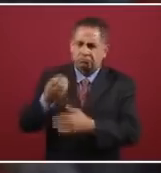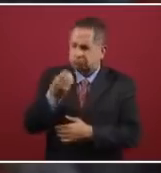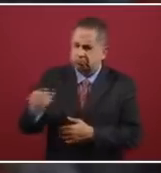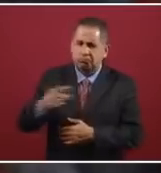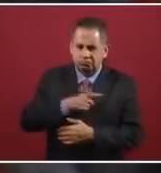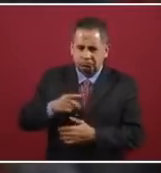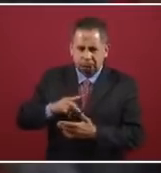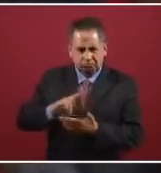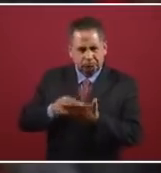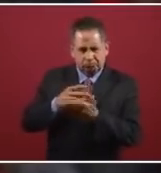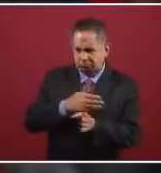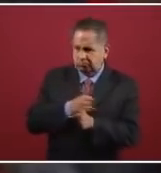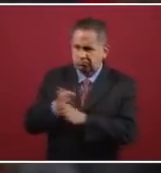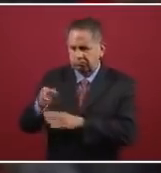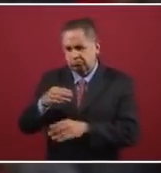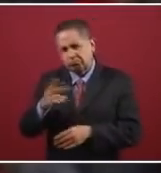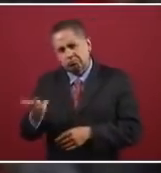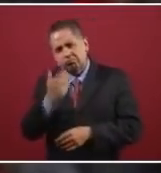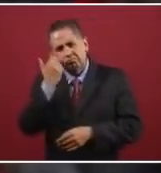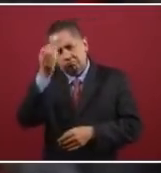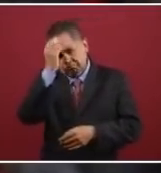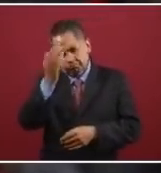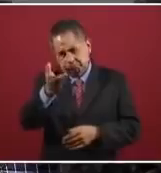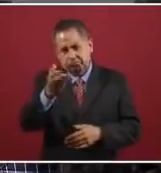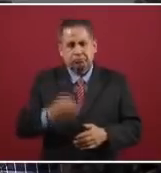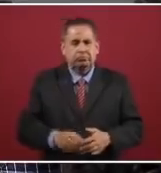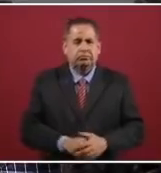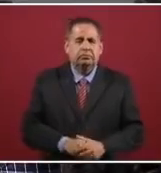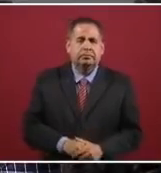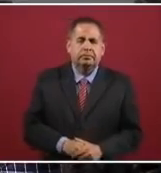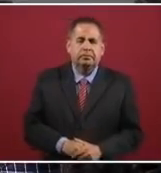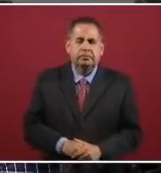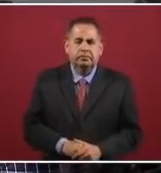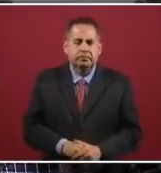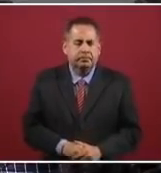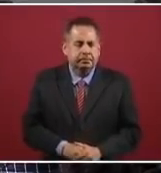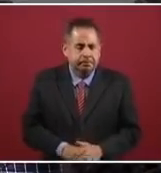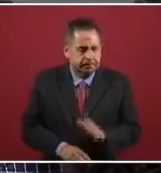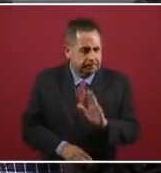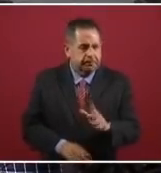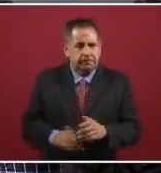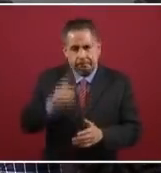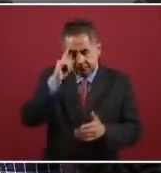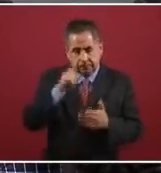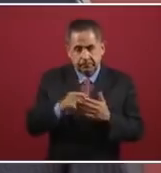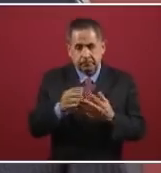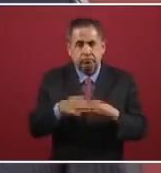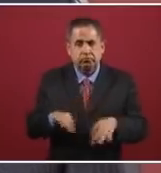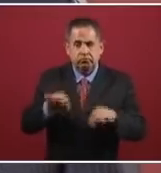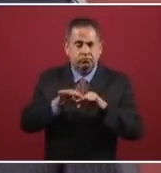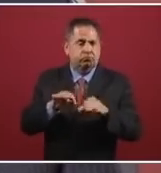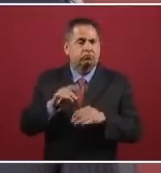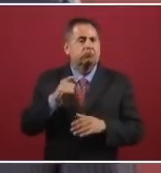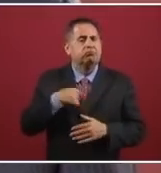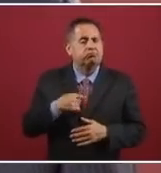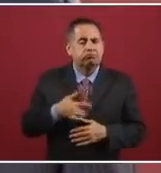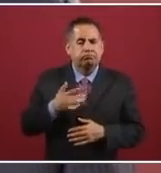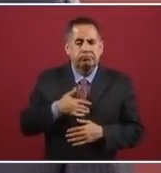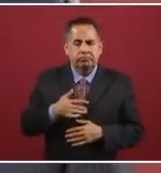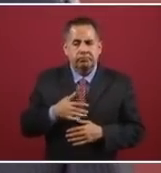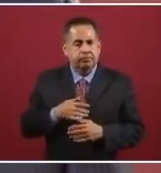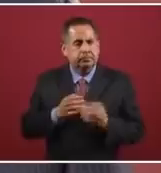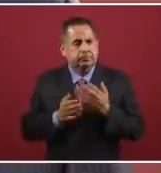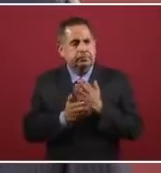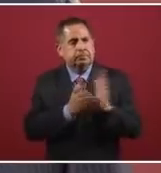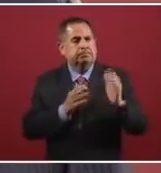de replantearse ese tratado. Quería preguntarle su opinión al respecto. Yo creo que es importante mantener nuestra